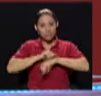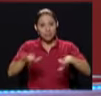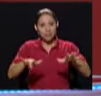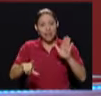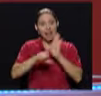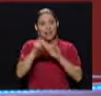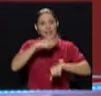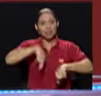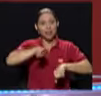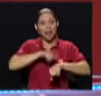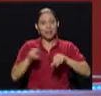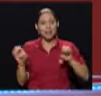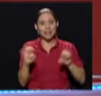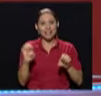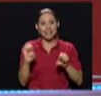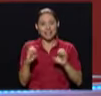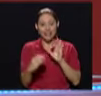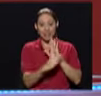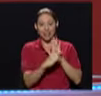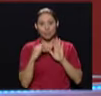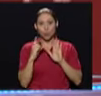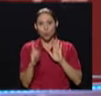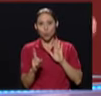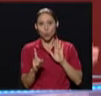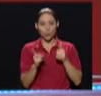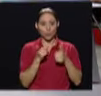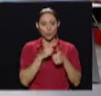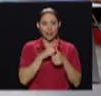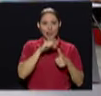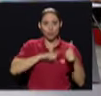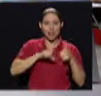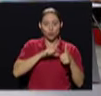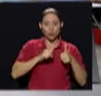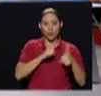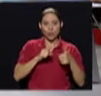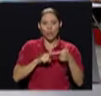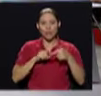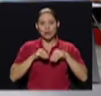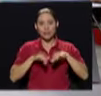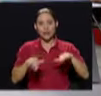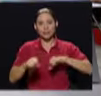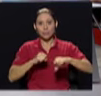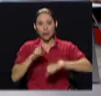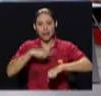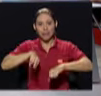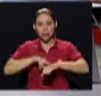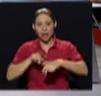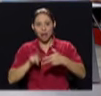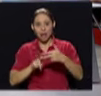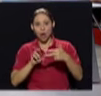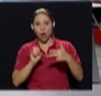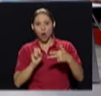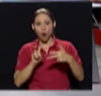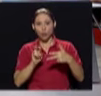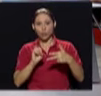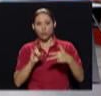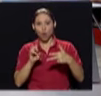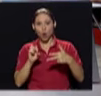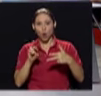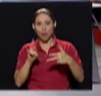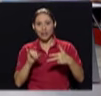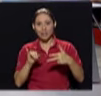el Transitorio 1, que nos dota al Laboratorio de Ingeniería Sísmica, a la Red Sismológica Nacional y a la Opsicori, de fondos